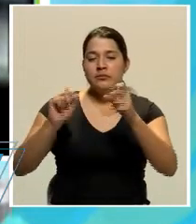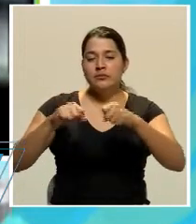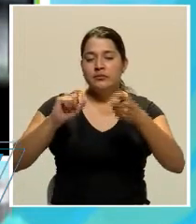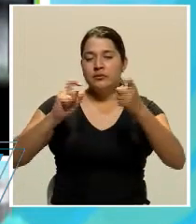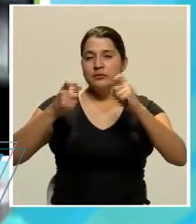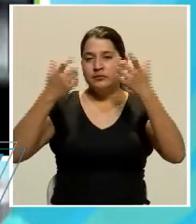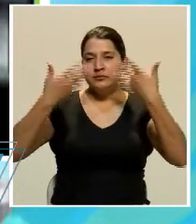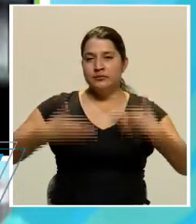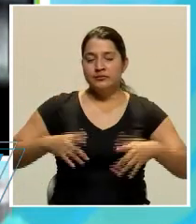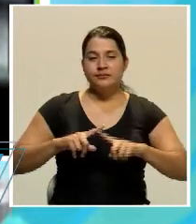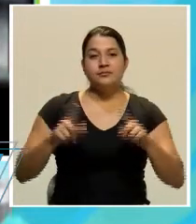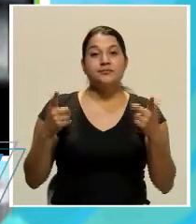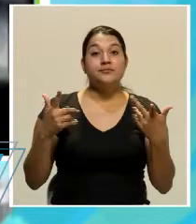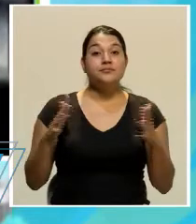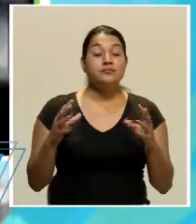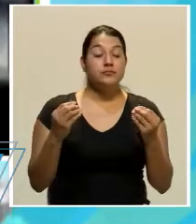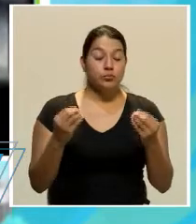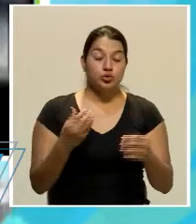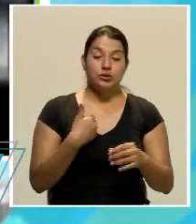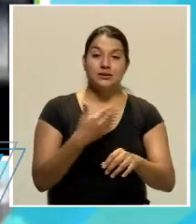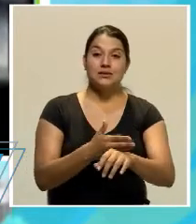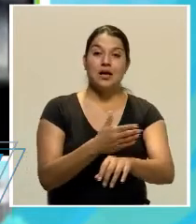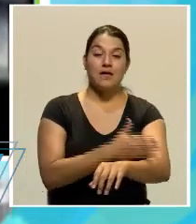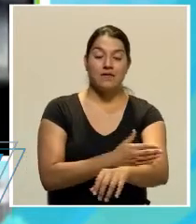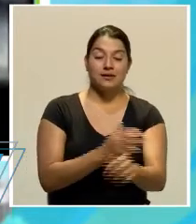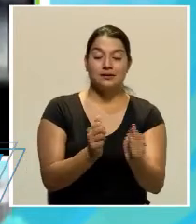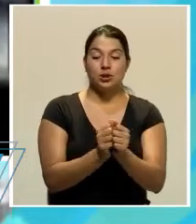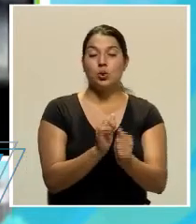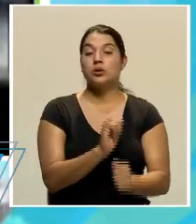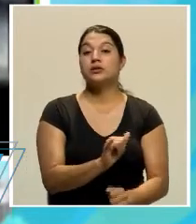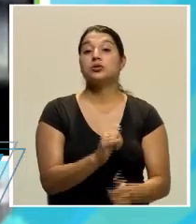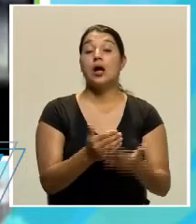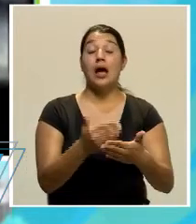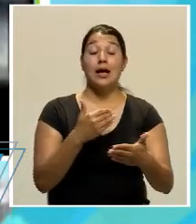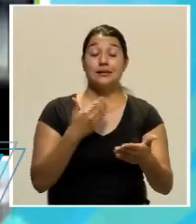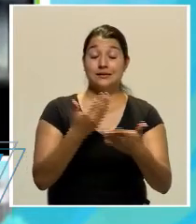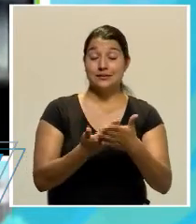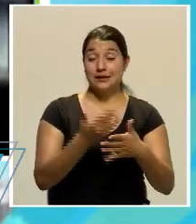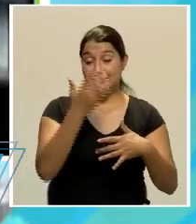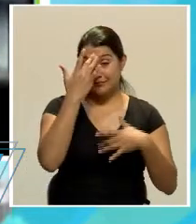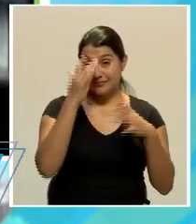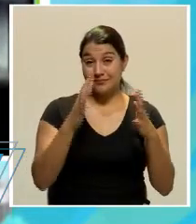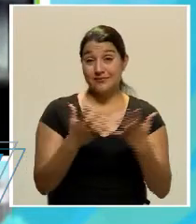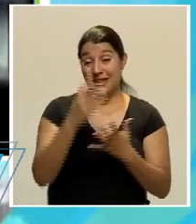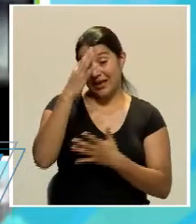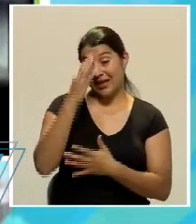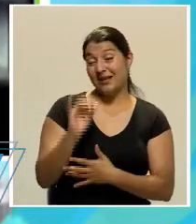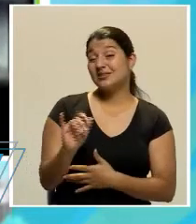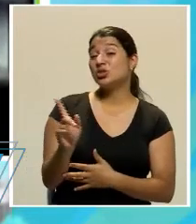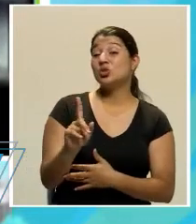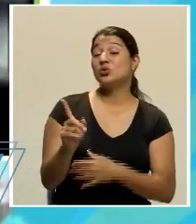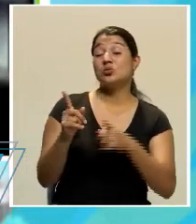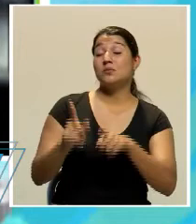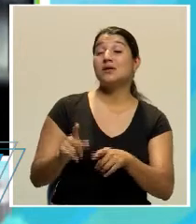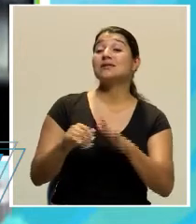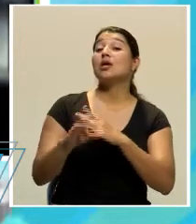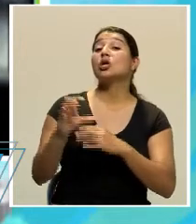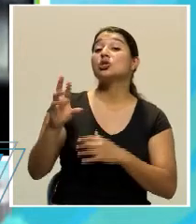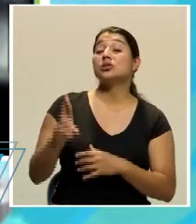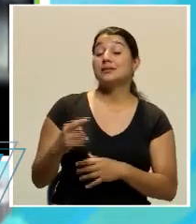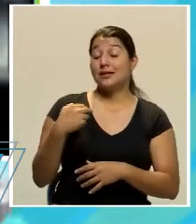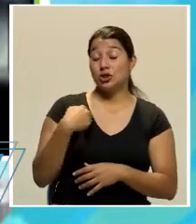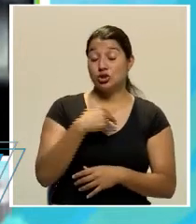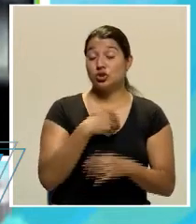pero muchos de ellos ya tenían un avance en esas dinámicas antes de que llegara la pandemia. Creo que ese no era el caso de Costa Rica. Nosotros